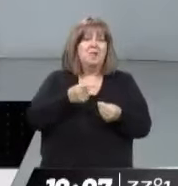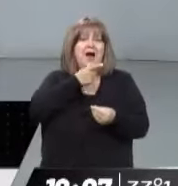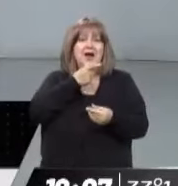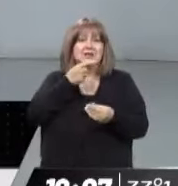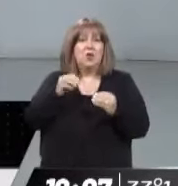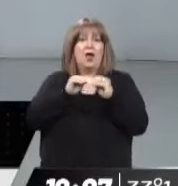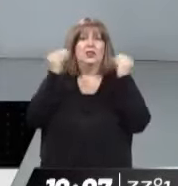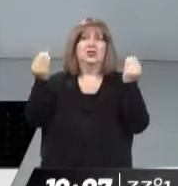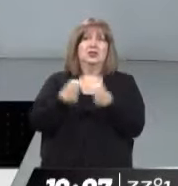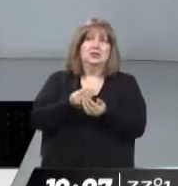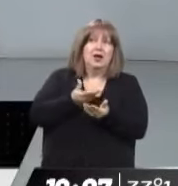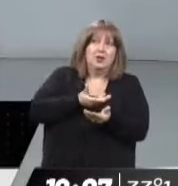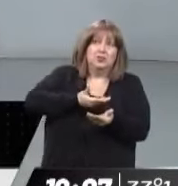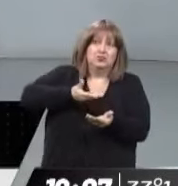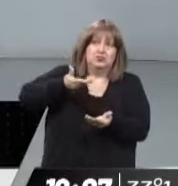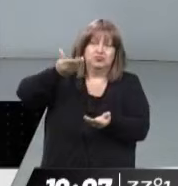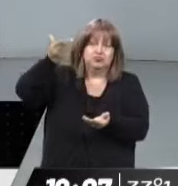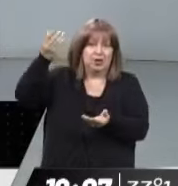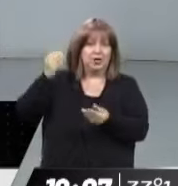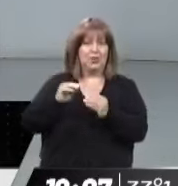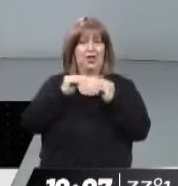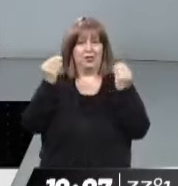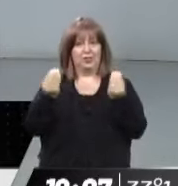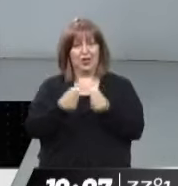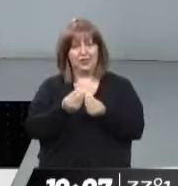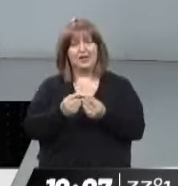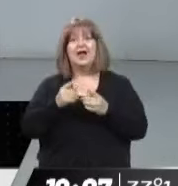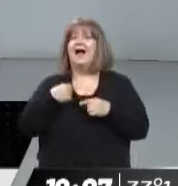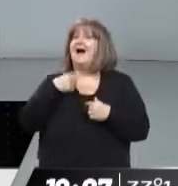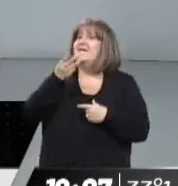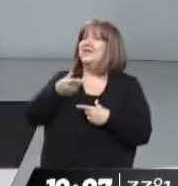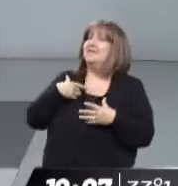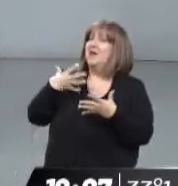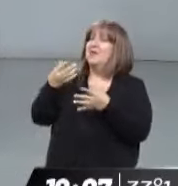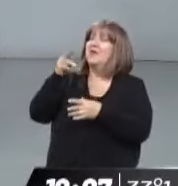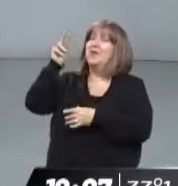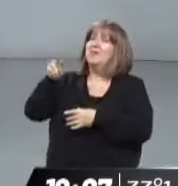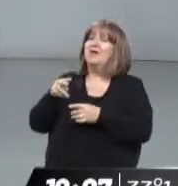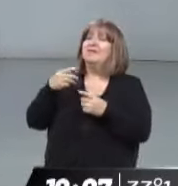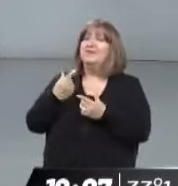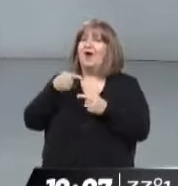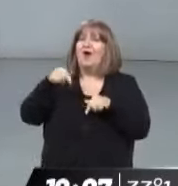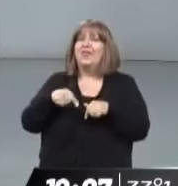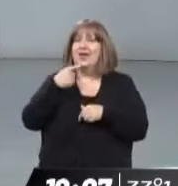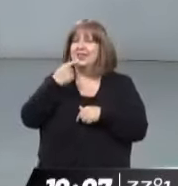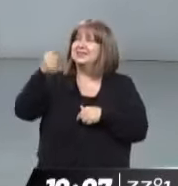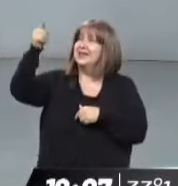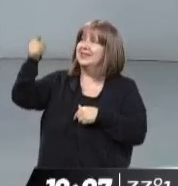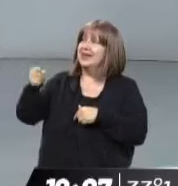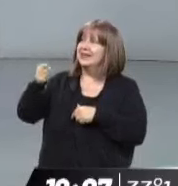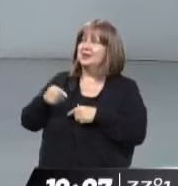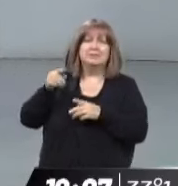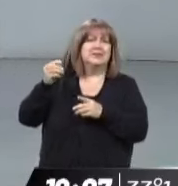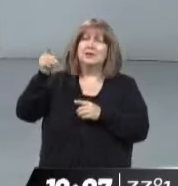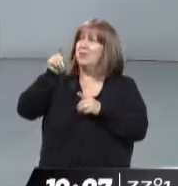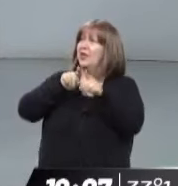privadas, sino también el propio Banco Central de la República Argentina. ¿Quiere ir a ver, quiere ir a sufrir un poquito de qué números se conocieron hoy? Vamos directamente.